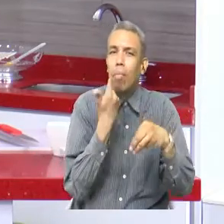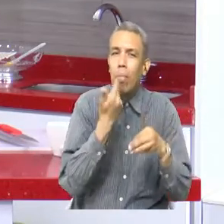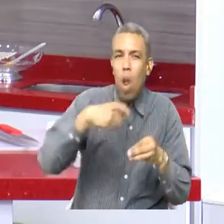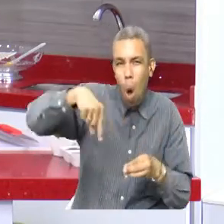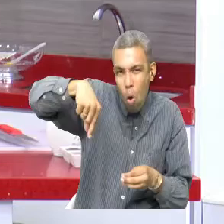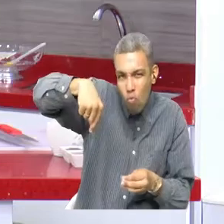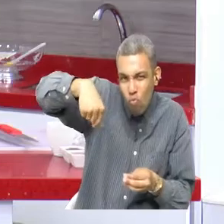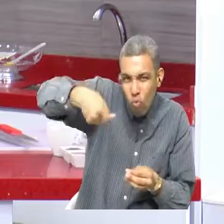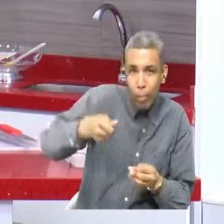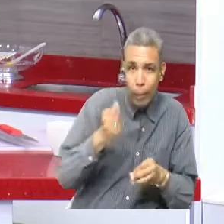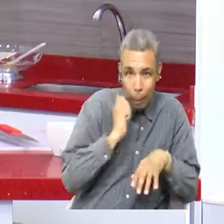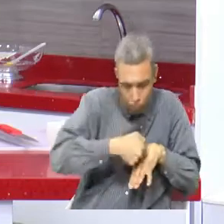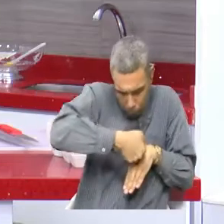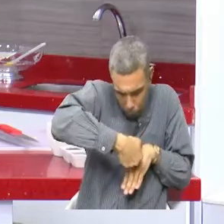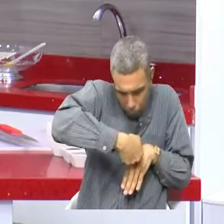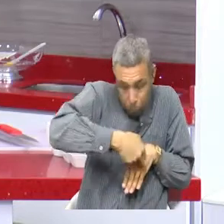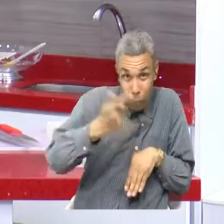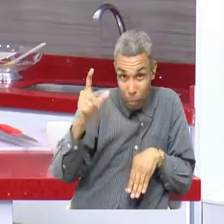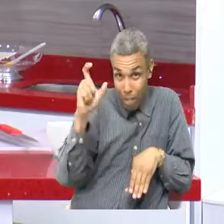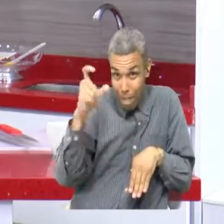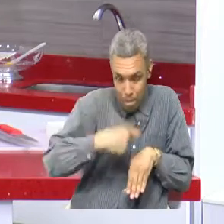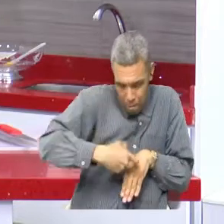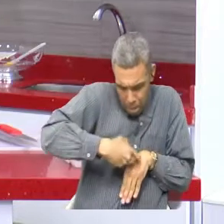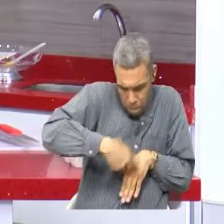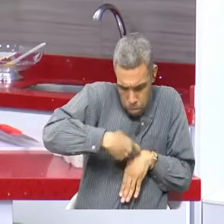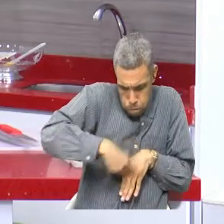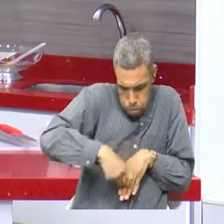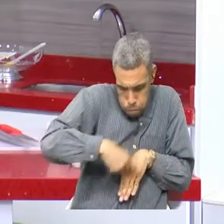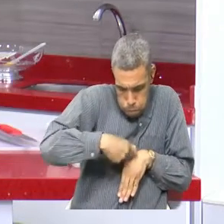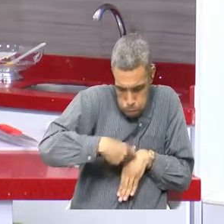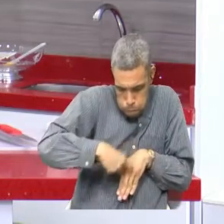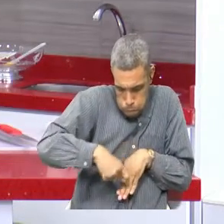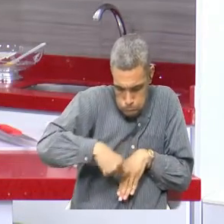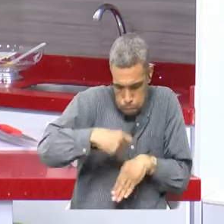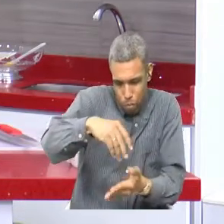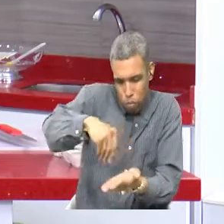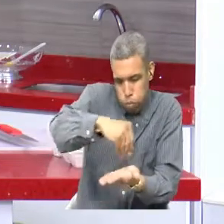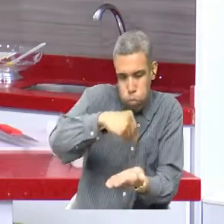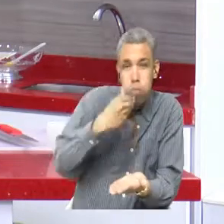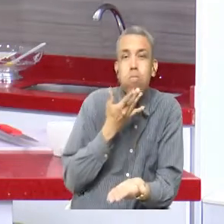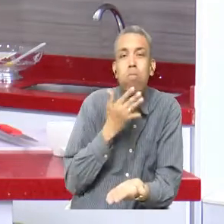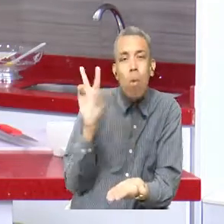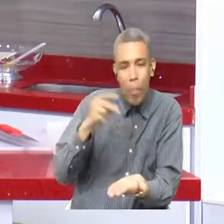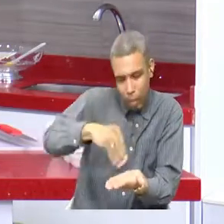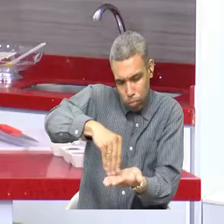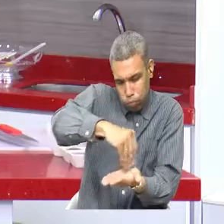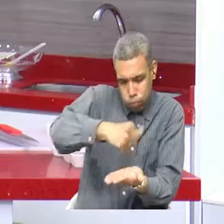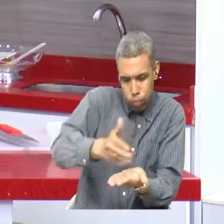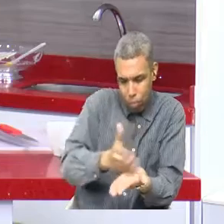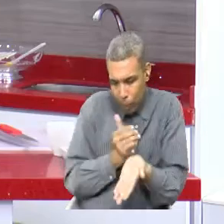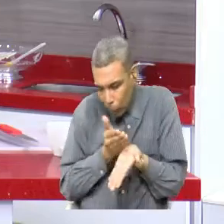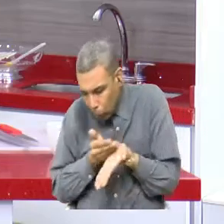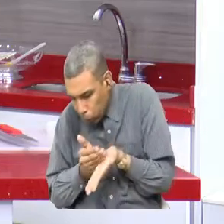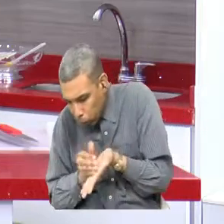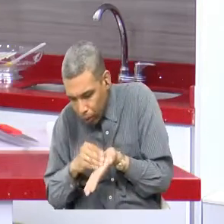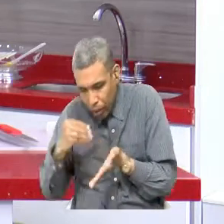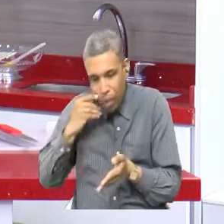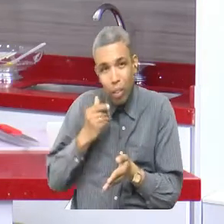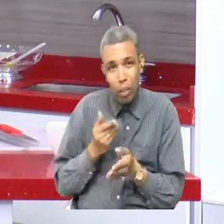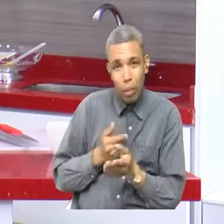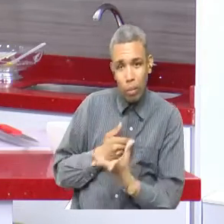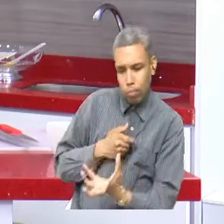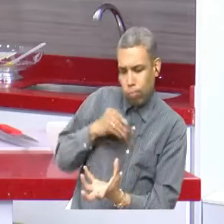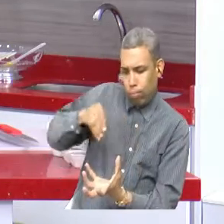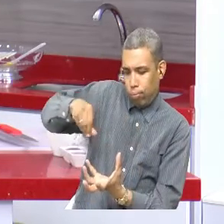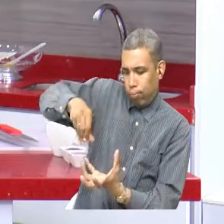a la facilidad del cocinero, de ustedes en sus casas, galleta Oreo triturada, Milo, como quieran, lo pueden